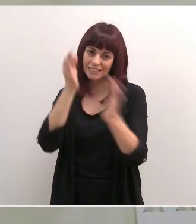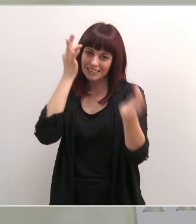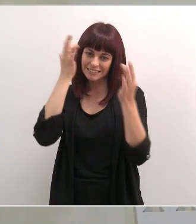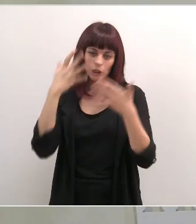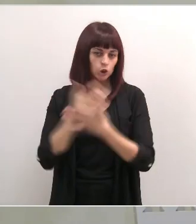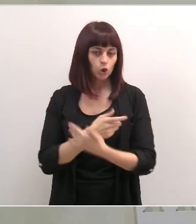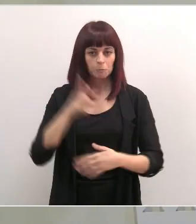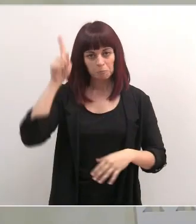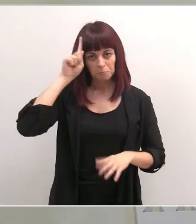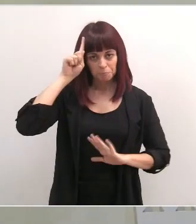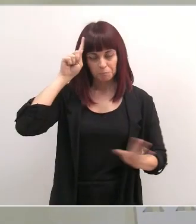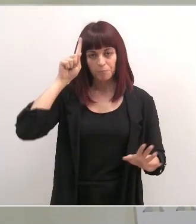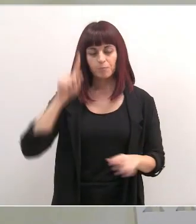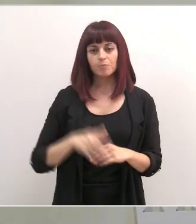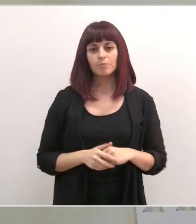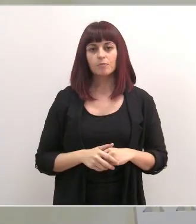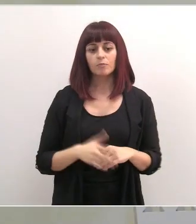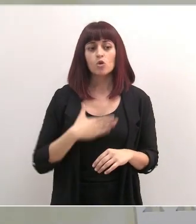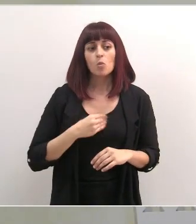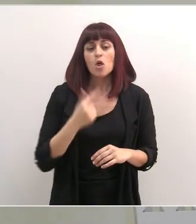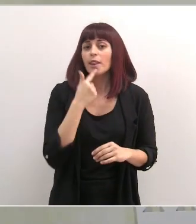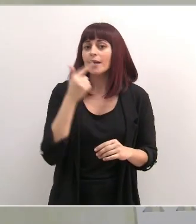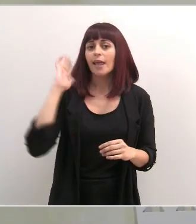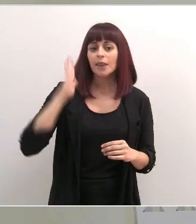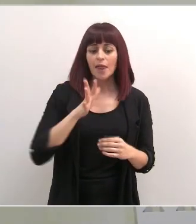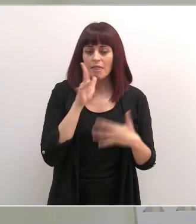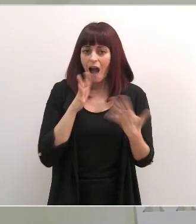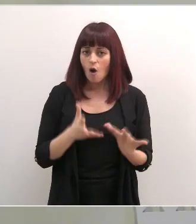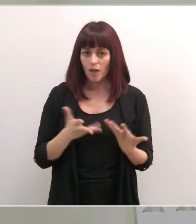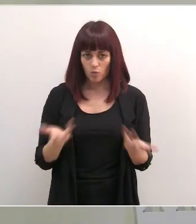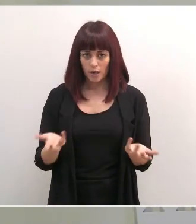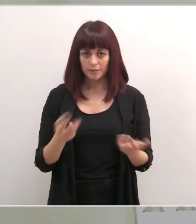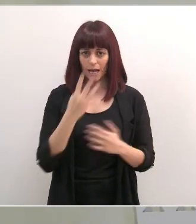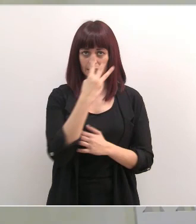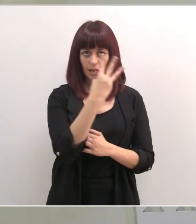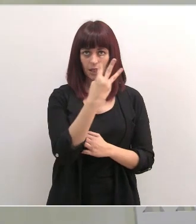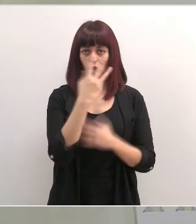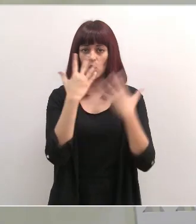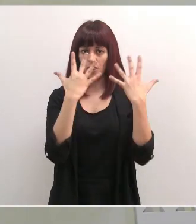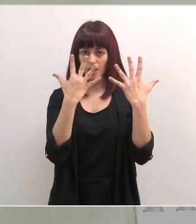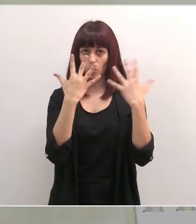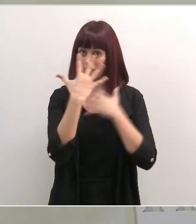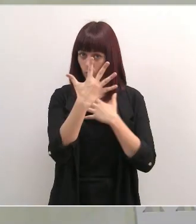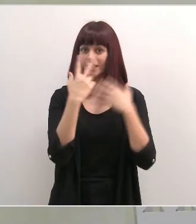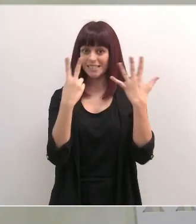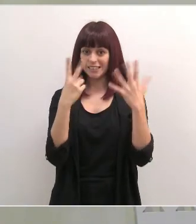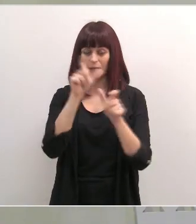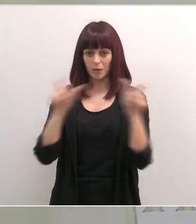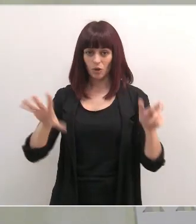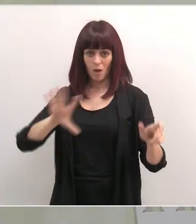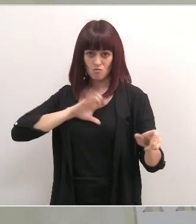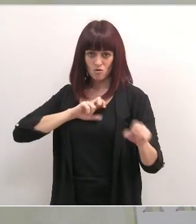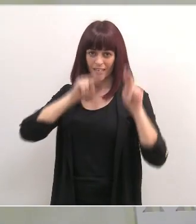la situación en todas las residencias en general que tenemos en la actualidad 357 residentes positivos en